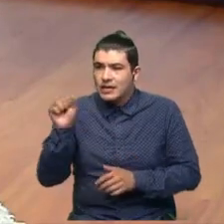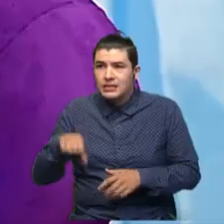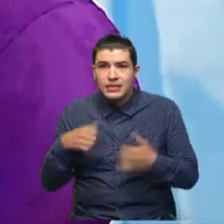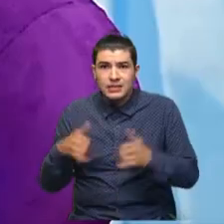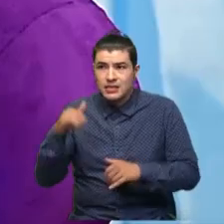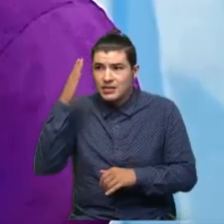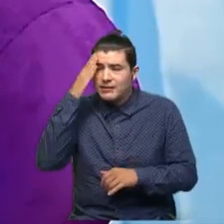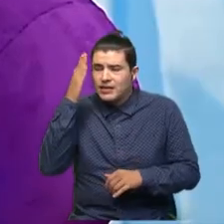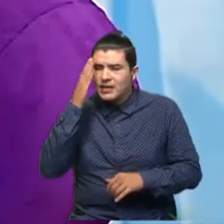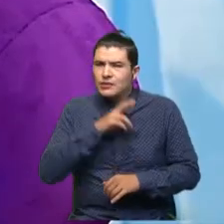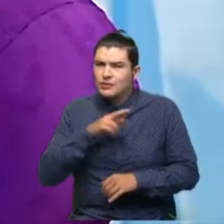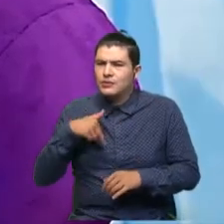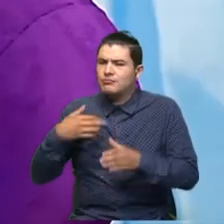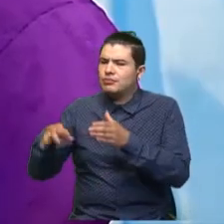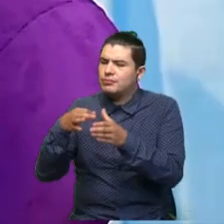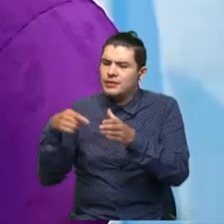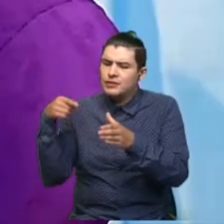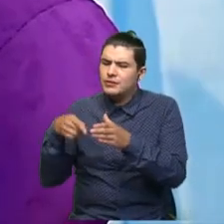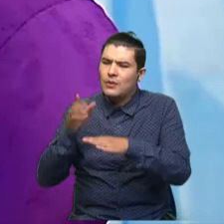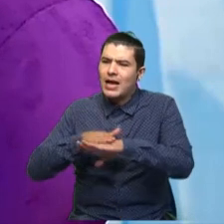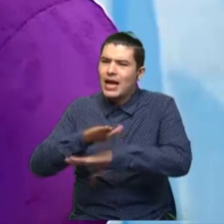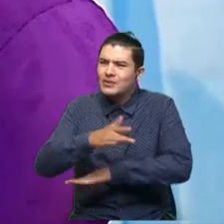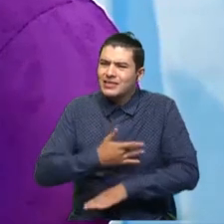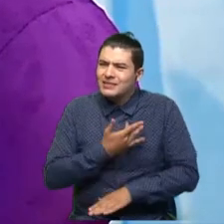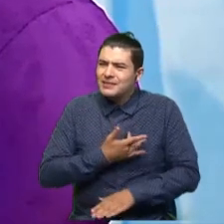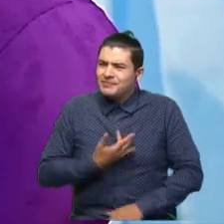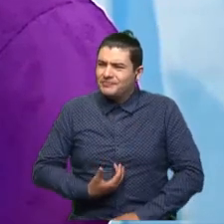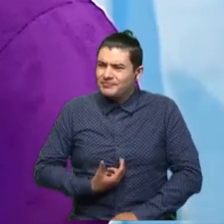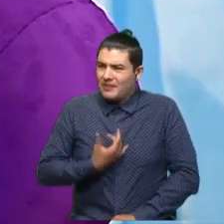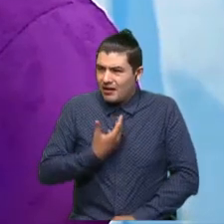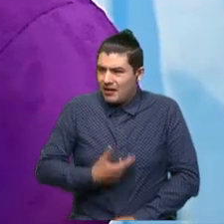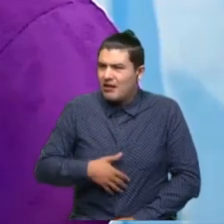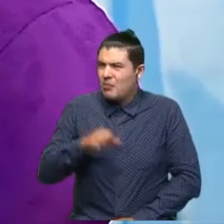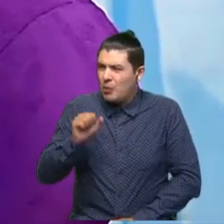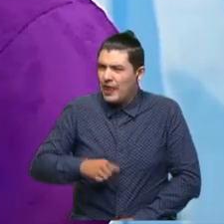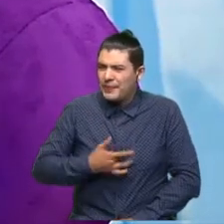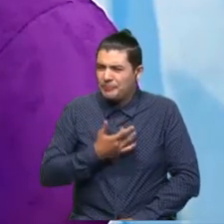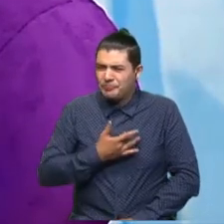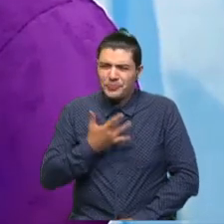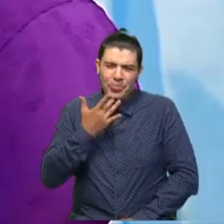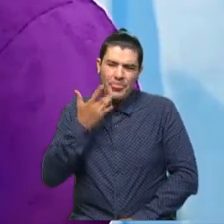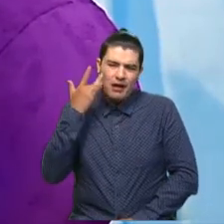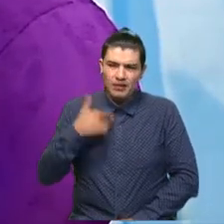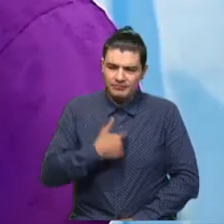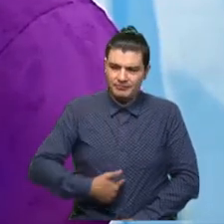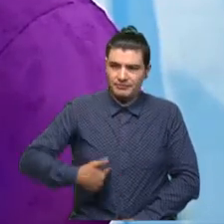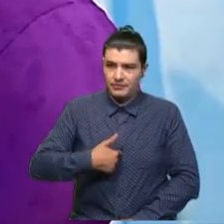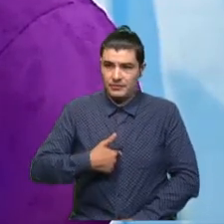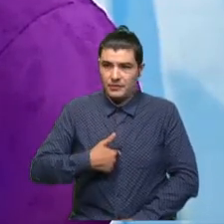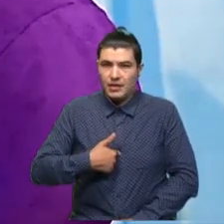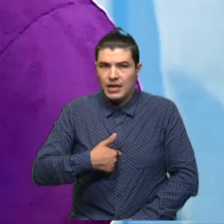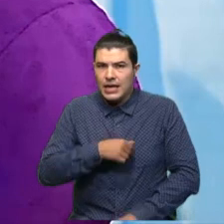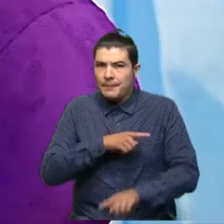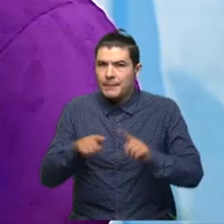el Helicobacter nos lleva a un síntoma principal. Ese síntoma puede ser el reflujo y la acidez gástrica, ¿cierto? Correcto.